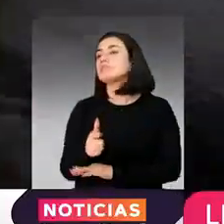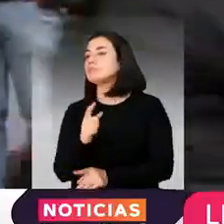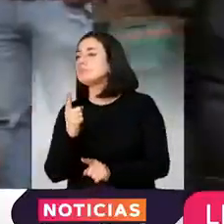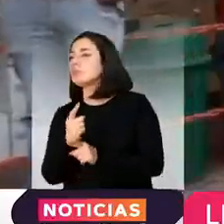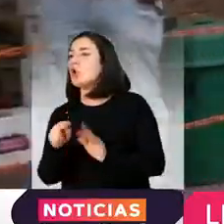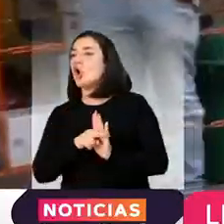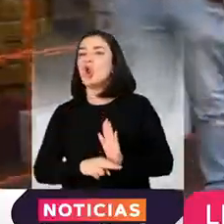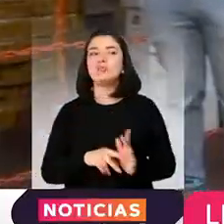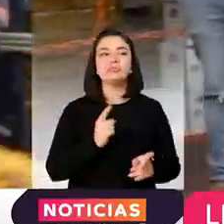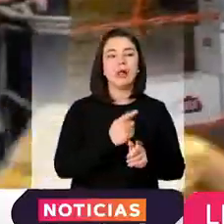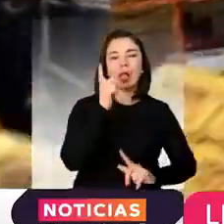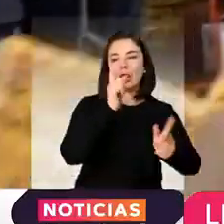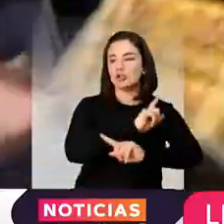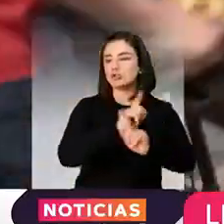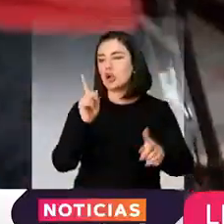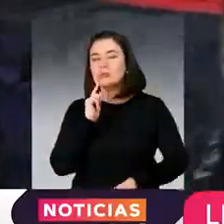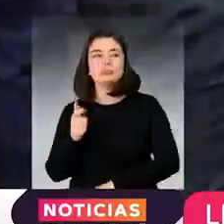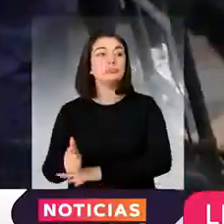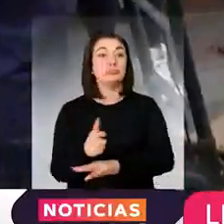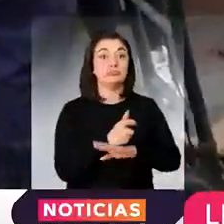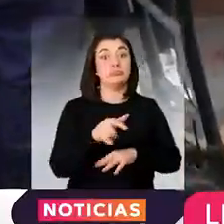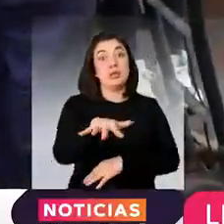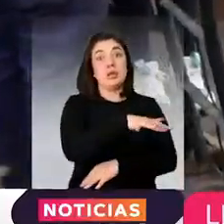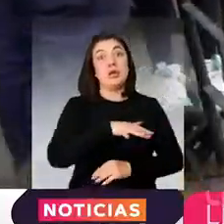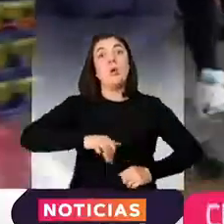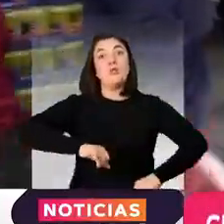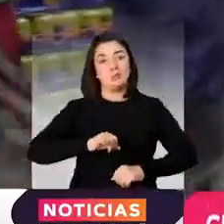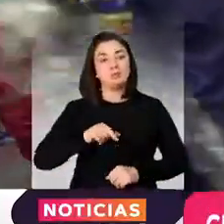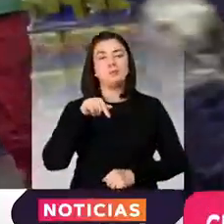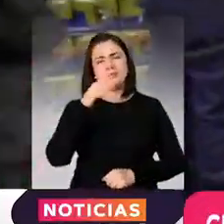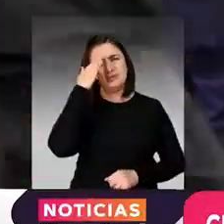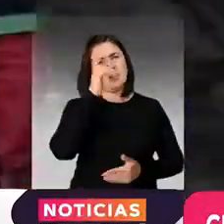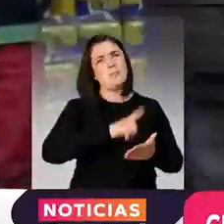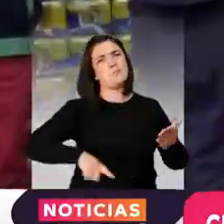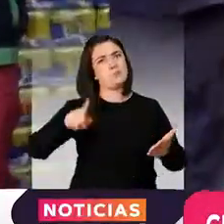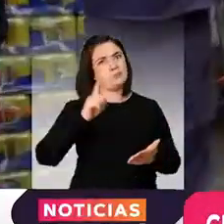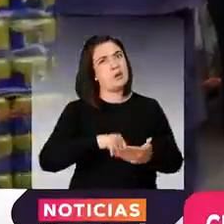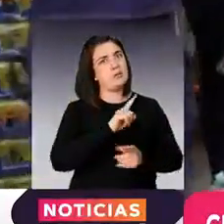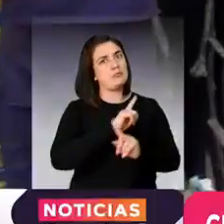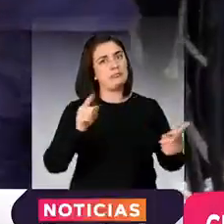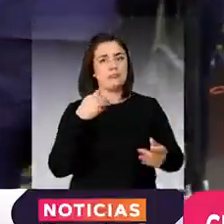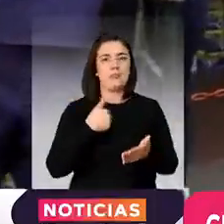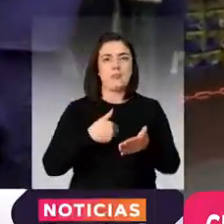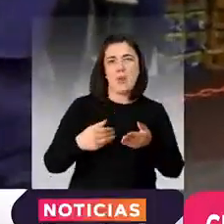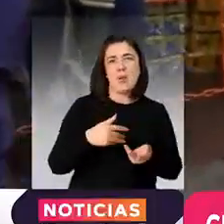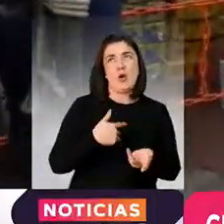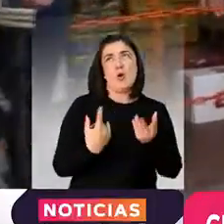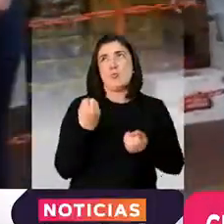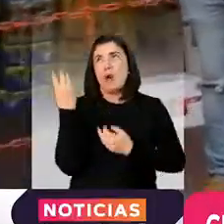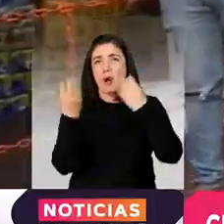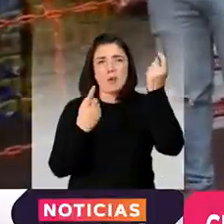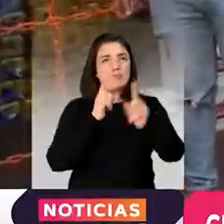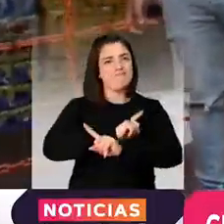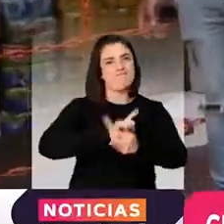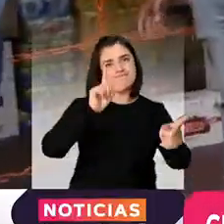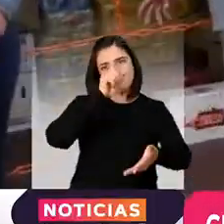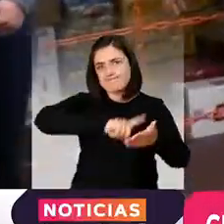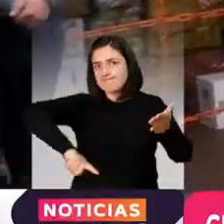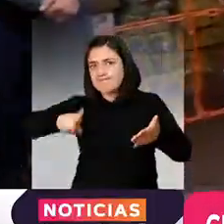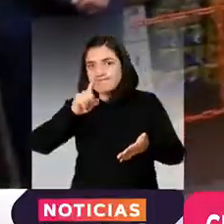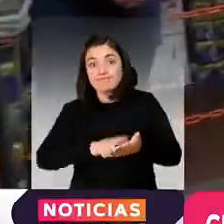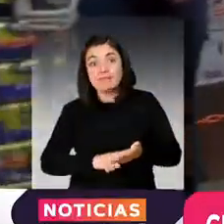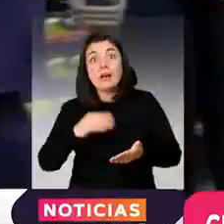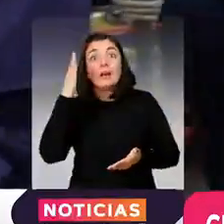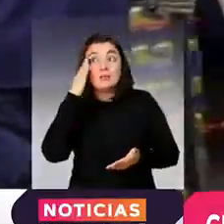seca. Es de recordar que en la capital del país también está prohibido el uso y la venta de pólvora y también se suman a estos operativos que van a realizar de